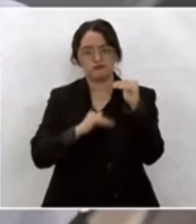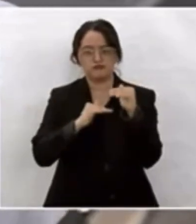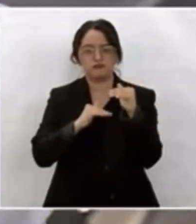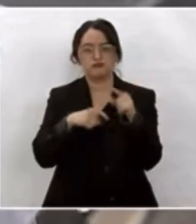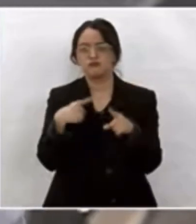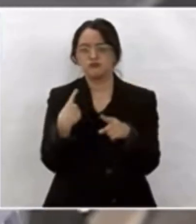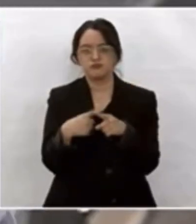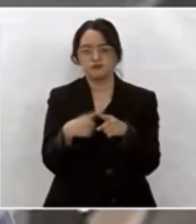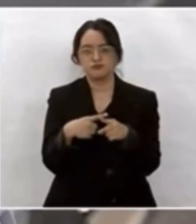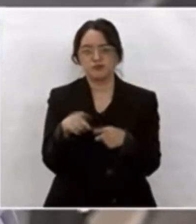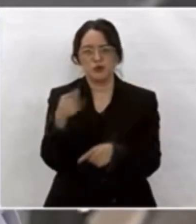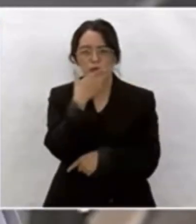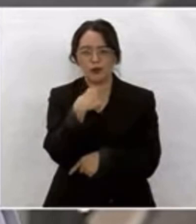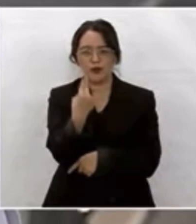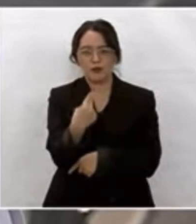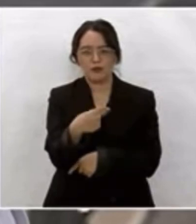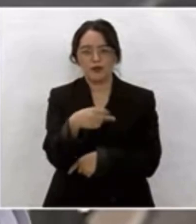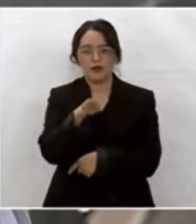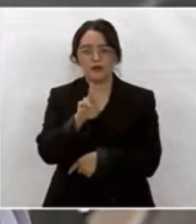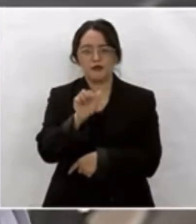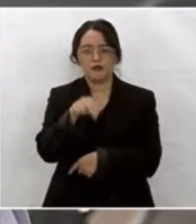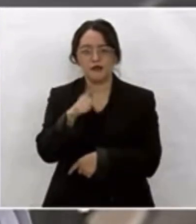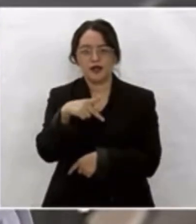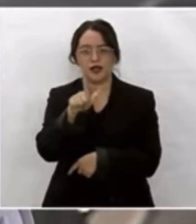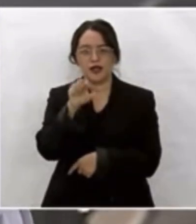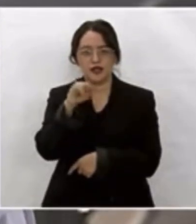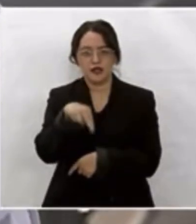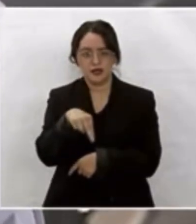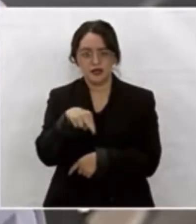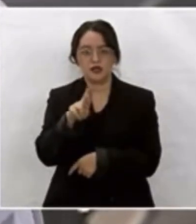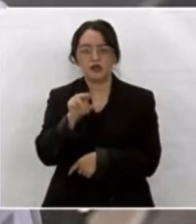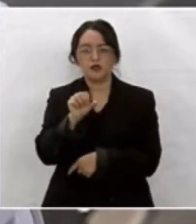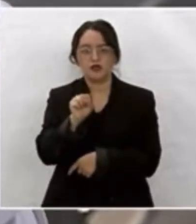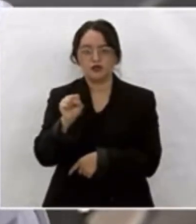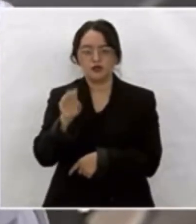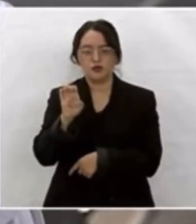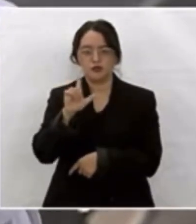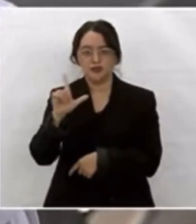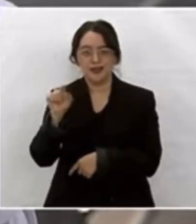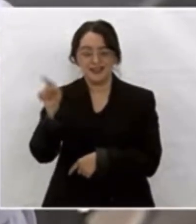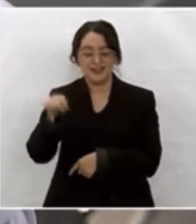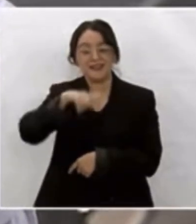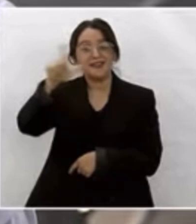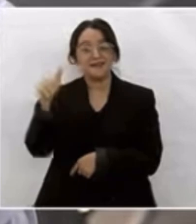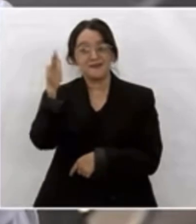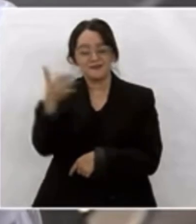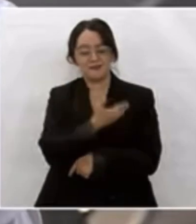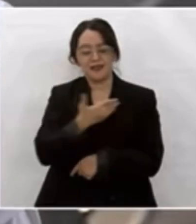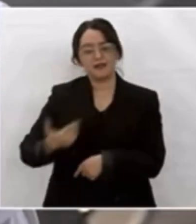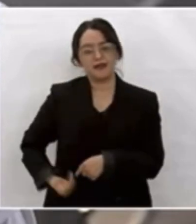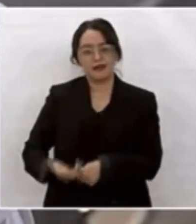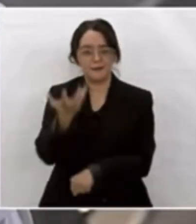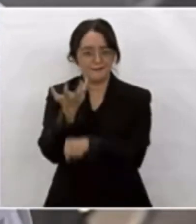entonces Franklin Delano Roosevelt, que llegó a ser presidente de